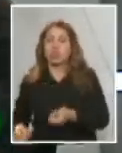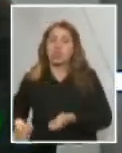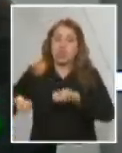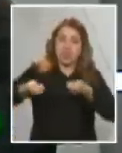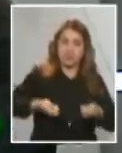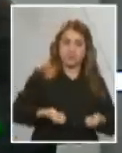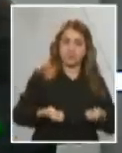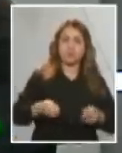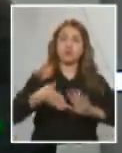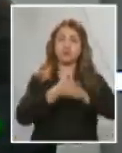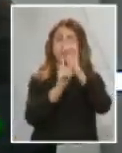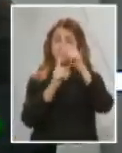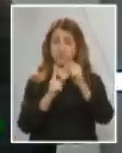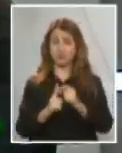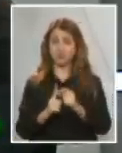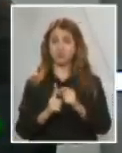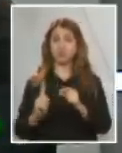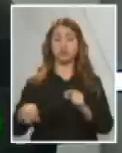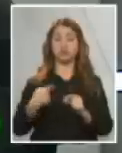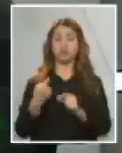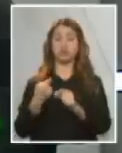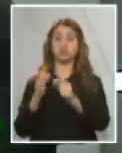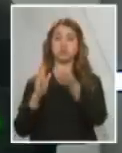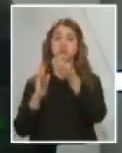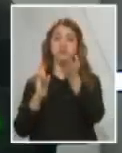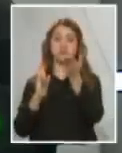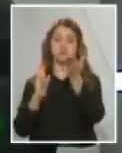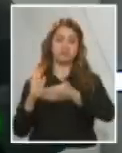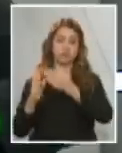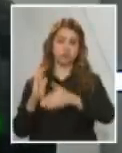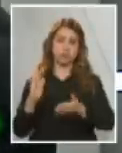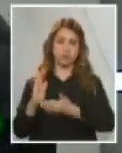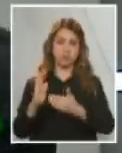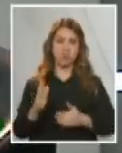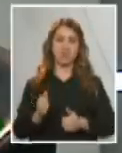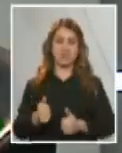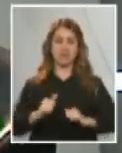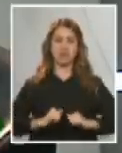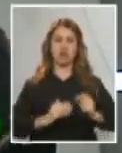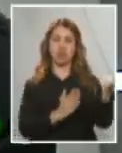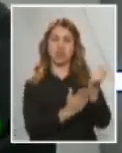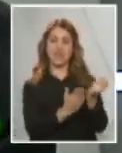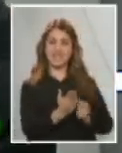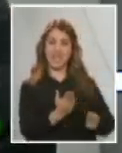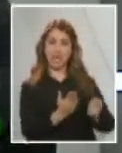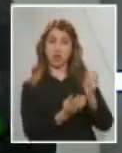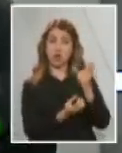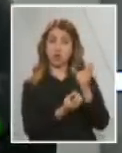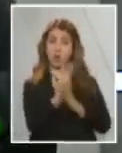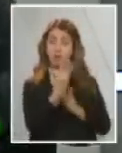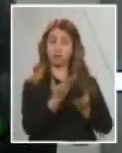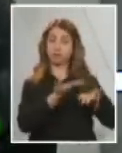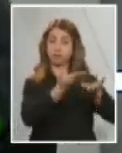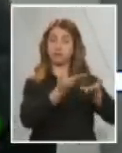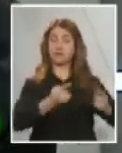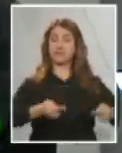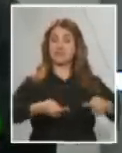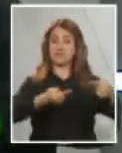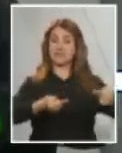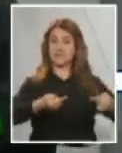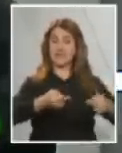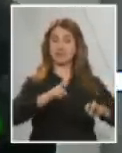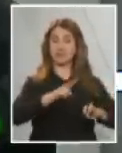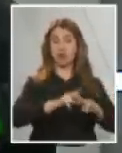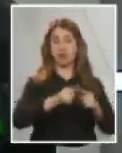esos conceptos son los que nosotros dijimos, bueno, el desafío para hacerle un diseño nuevo, pero que sea ahora lo